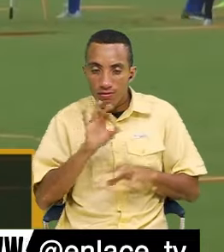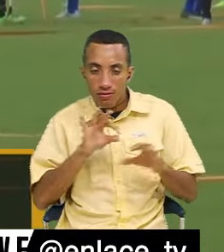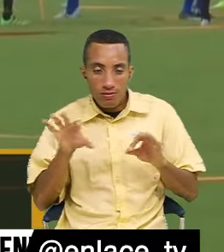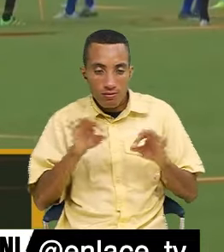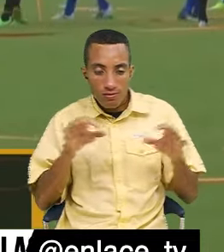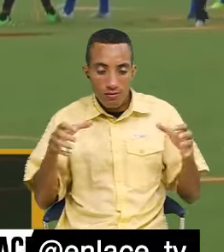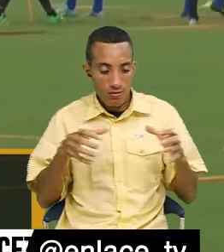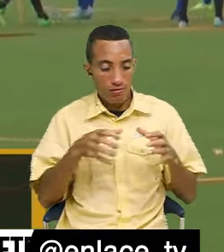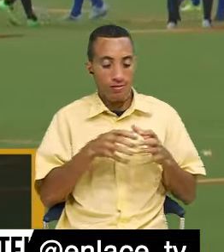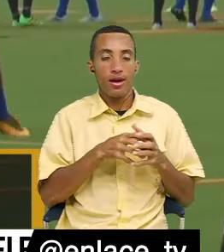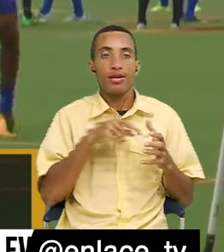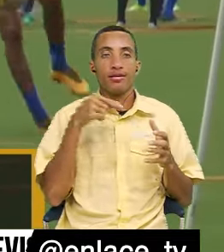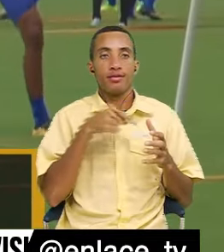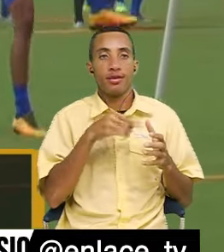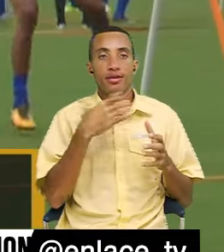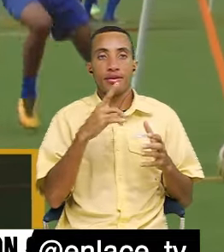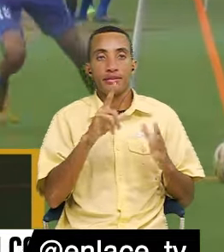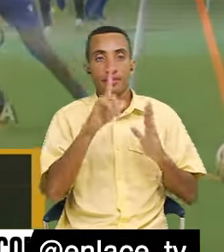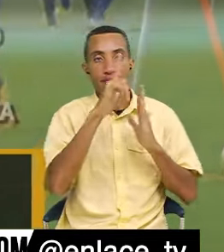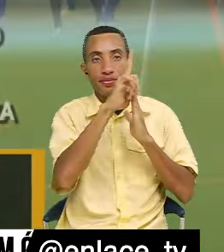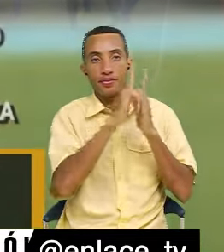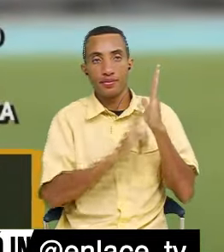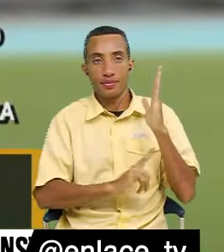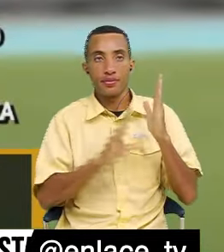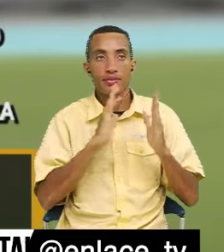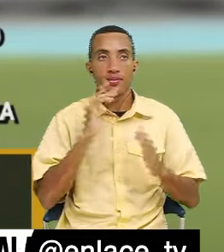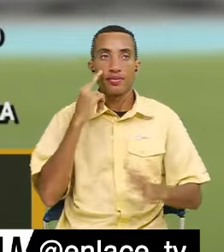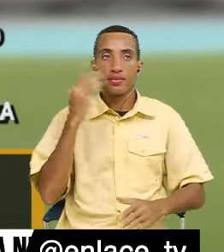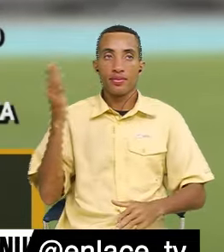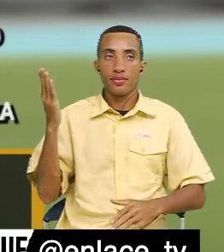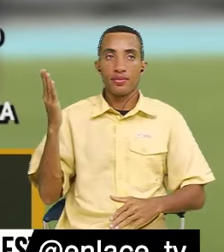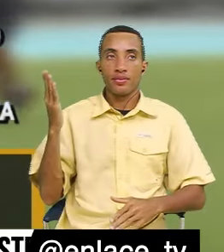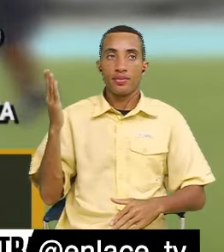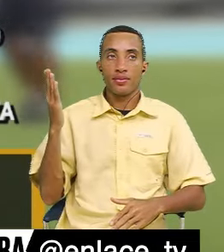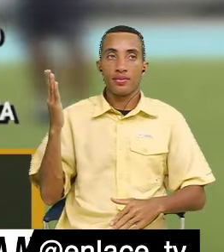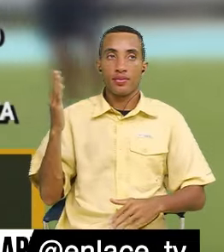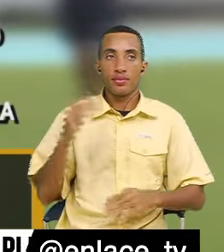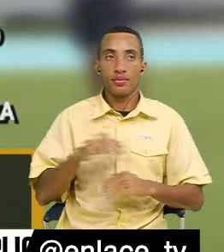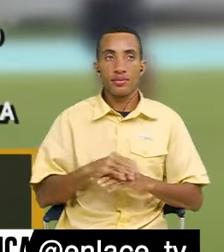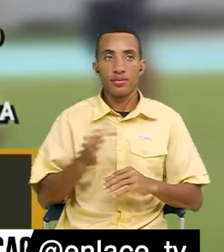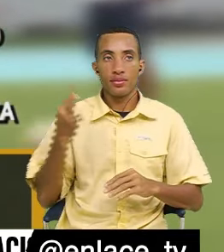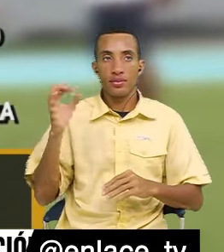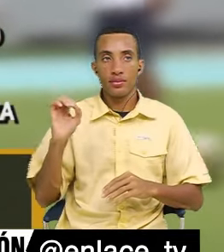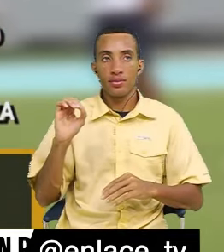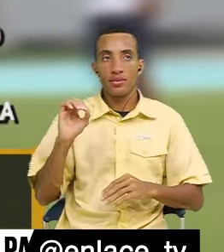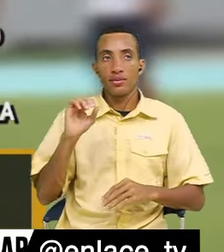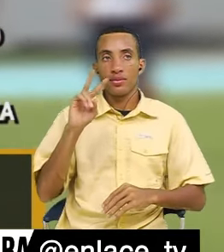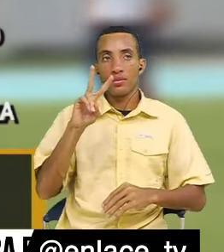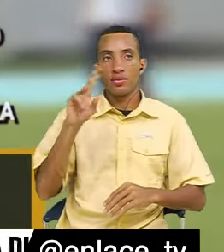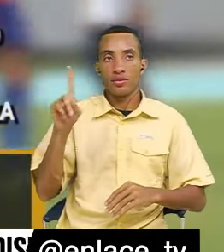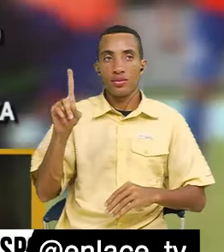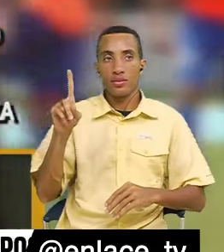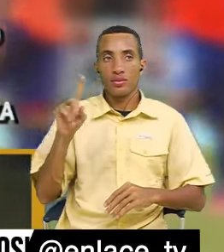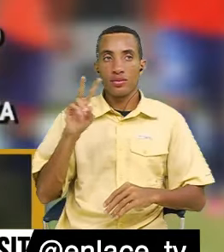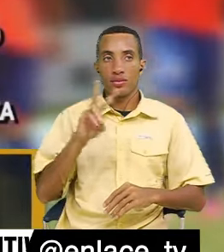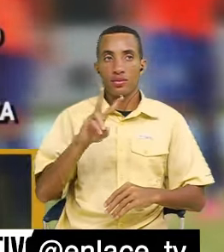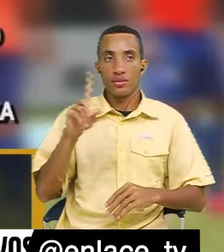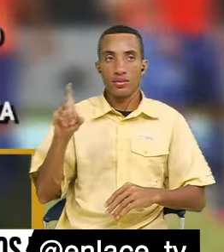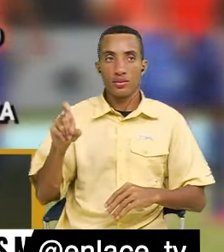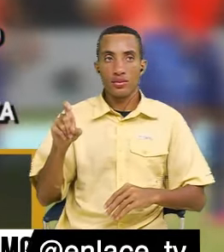Atlético Nacional. La lista de convocados son Ricardo Jerez, Pierre Graciani, Juan Arboleda, Carlos